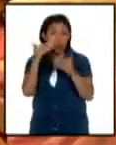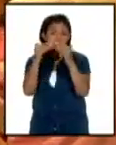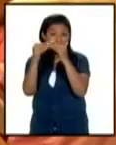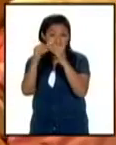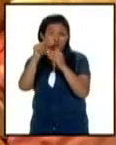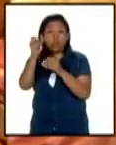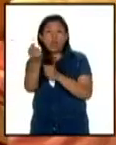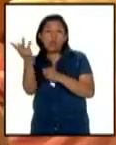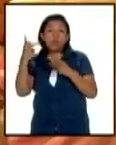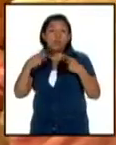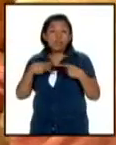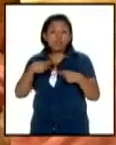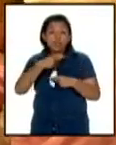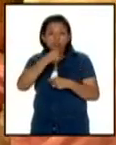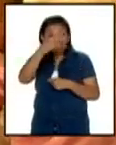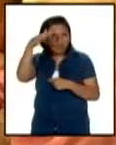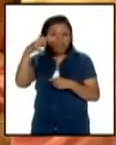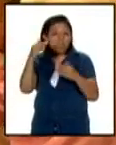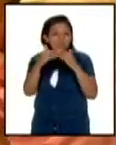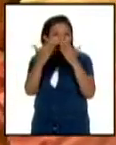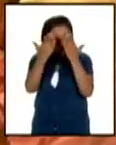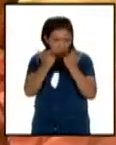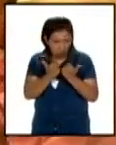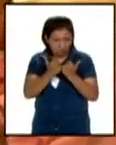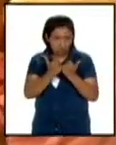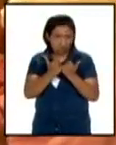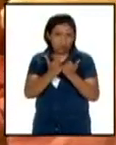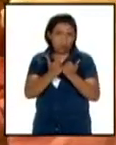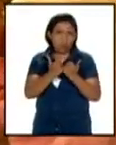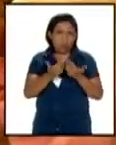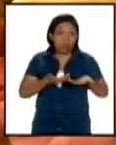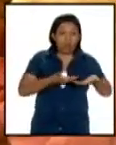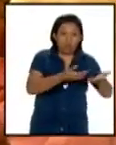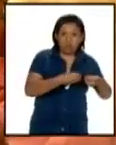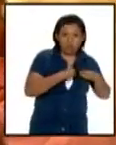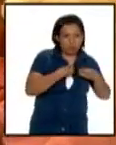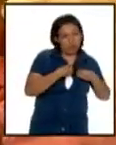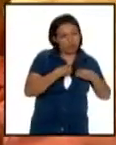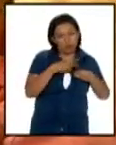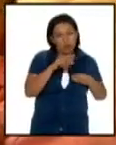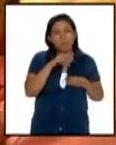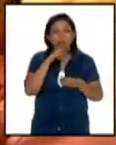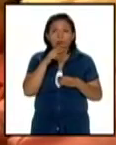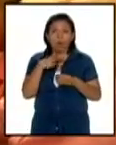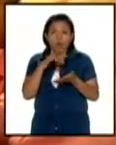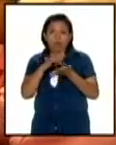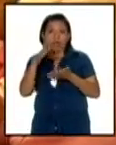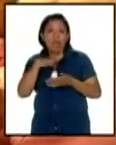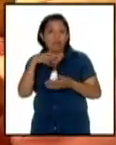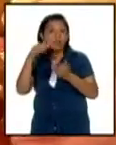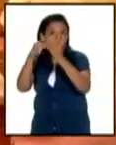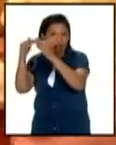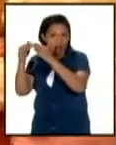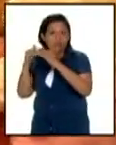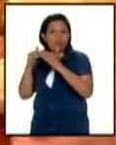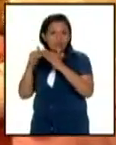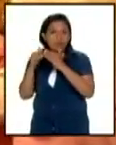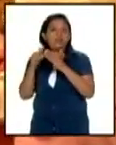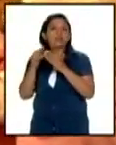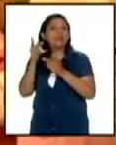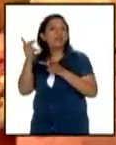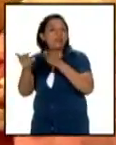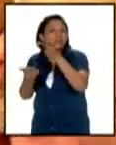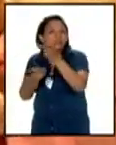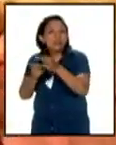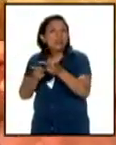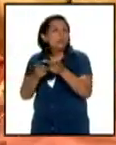aquellos adultos mayores que no tienen dónde vivir y en lugar de vivir en la calle, bueno, afortunadamente disponemos de esas viviendas que se les dan como dato y es como